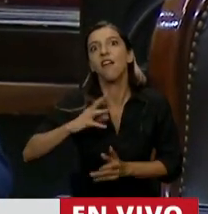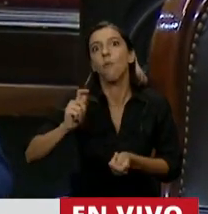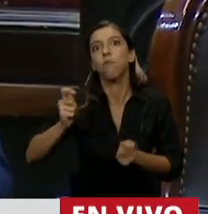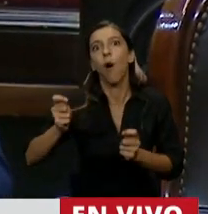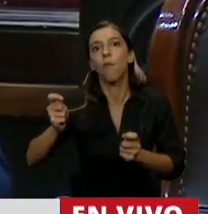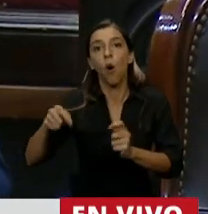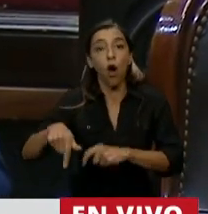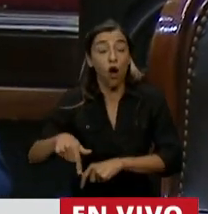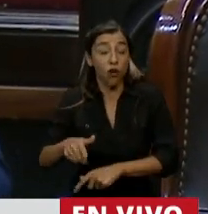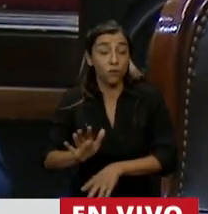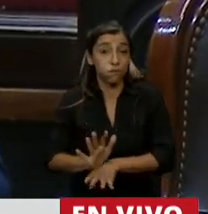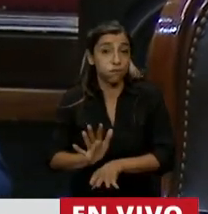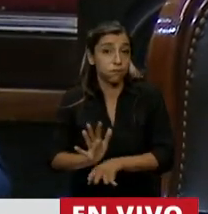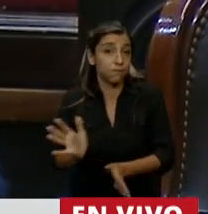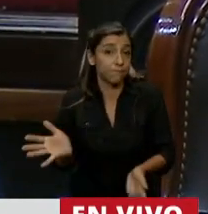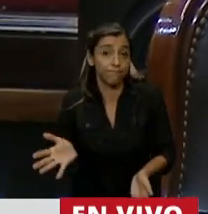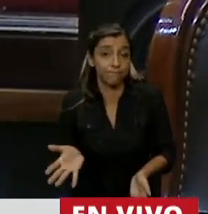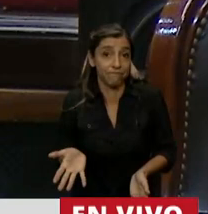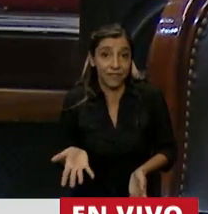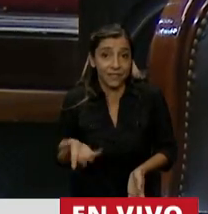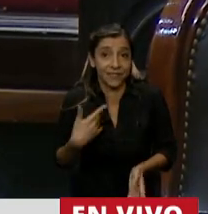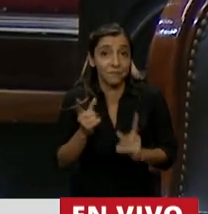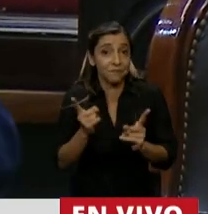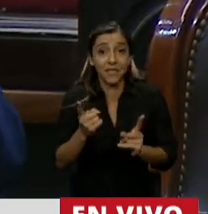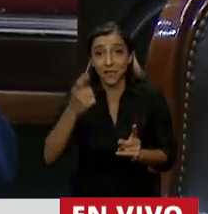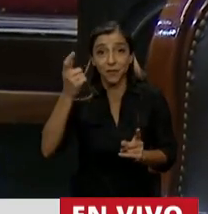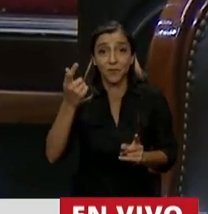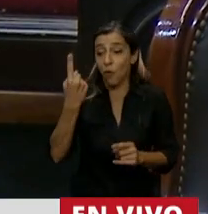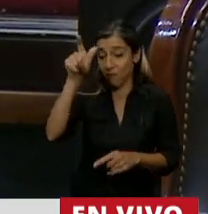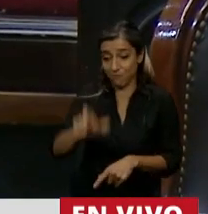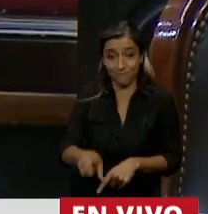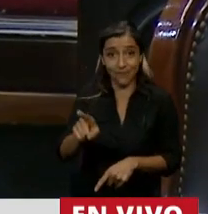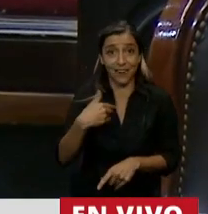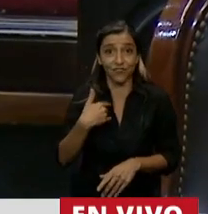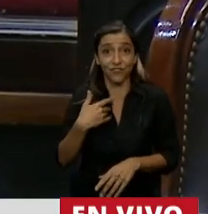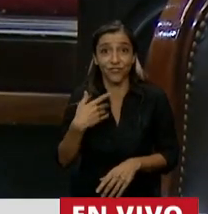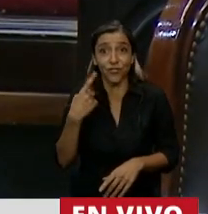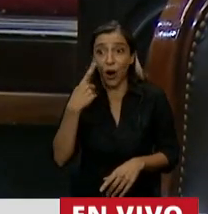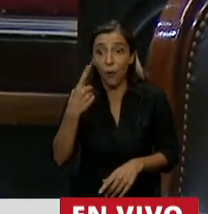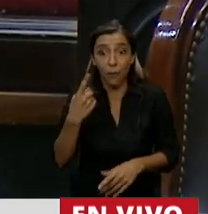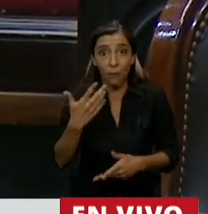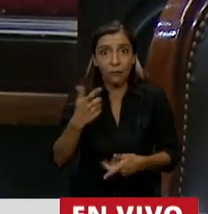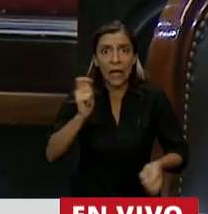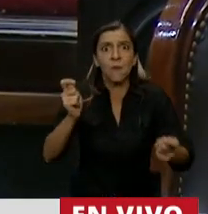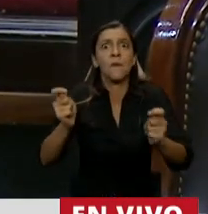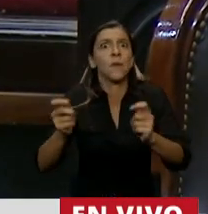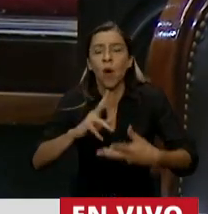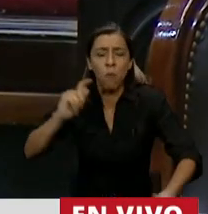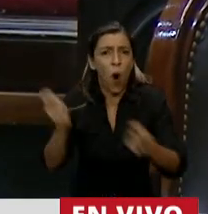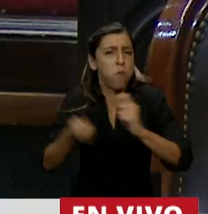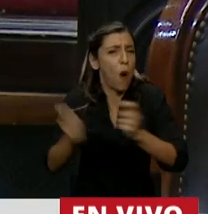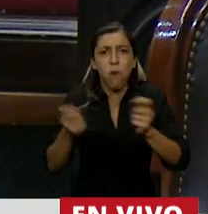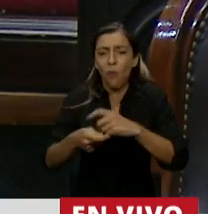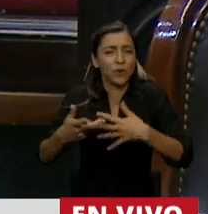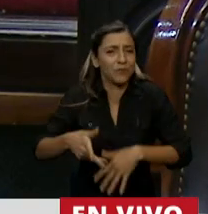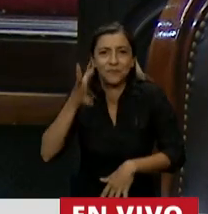la podemos ver que ni siquiera alcanza una vida, que para quien la está viviendo será la eternidad, pero la fugacidad de la